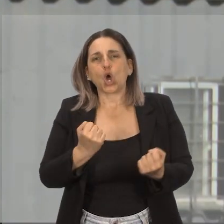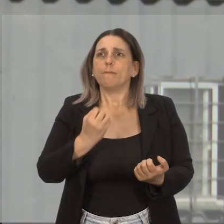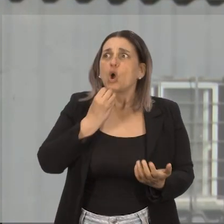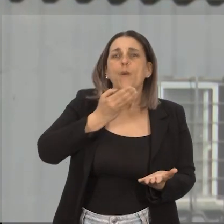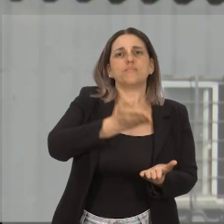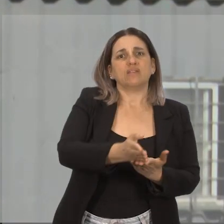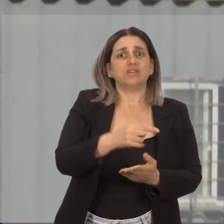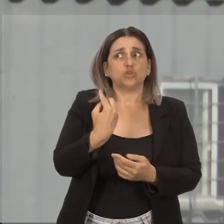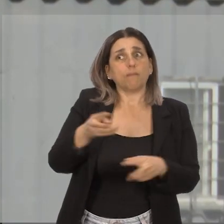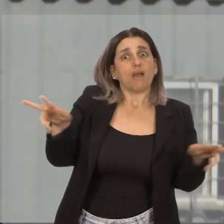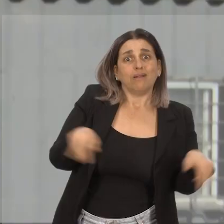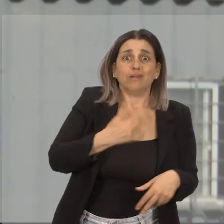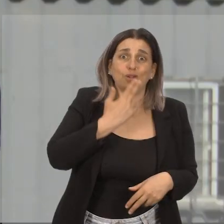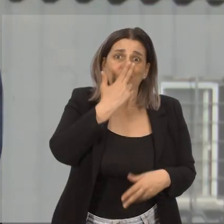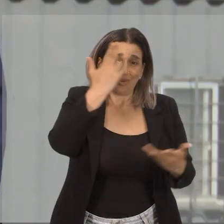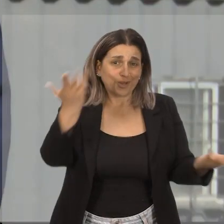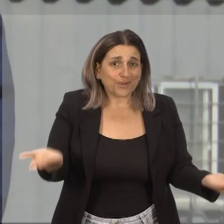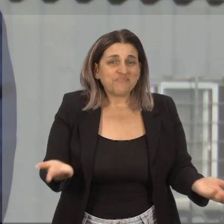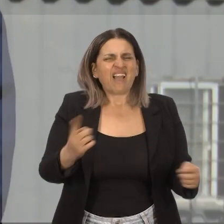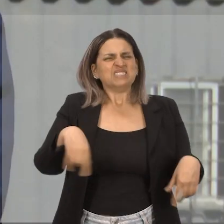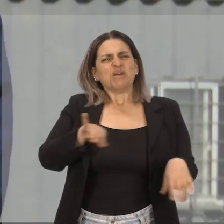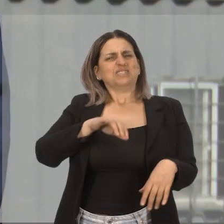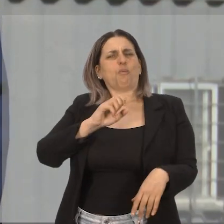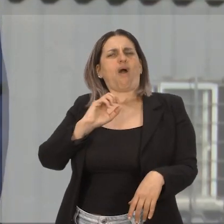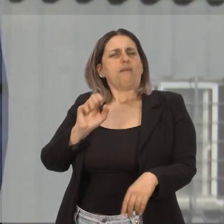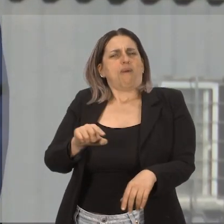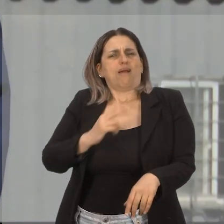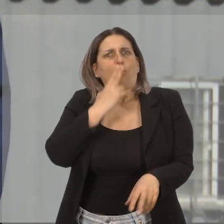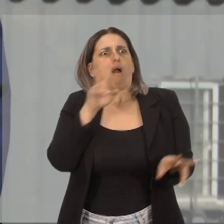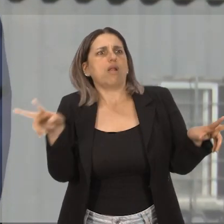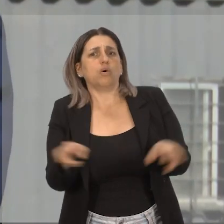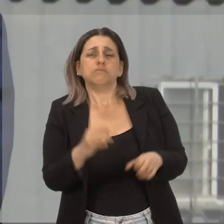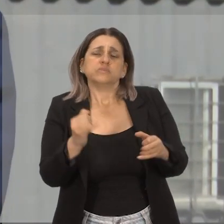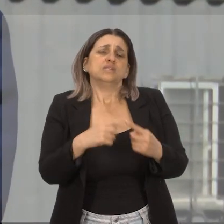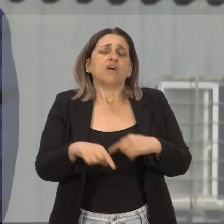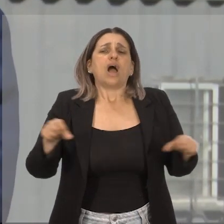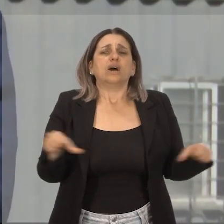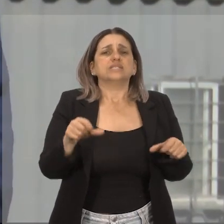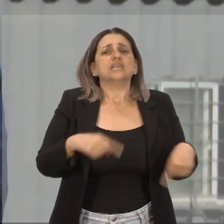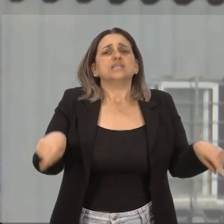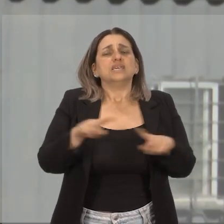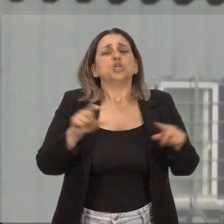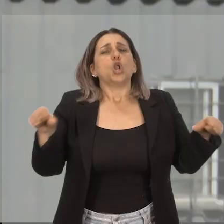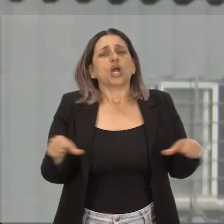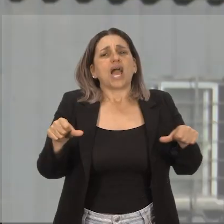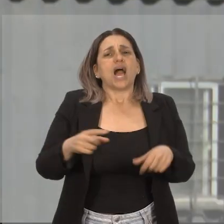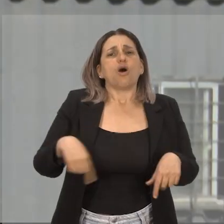y lucro, porque a veces parece que es una mala palabra el lucro, va a generar